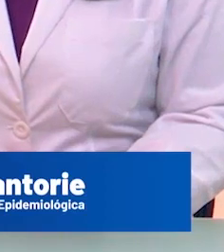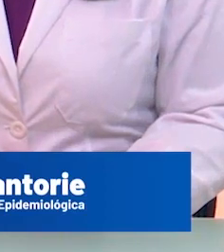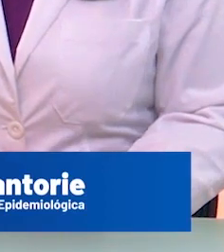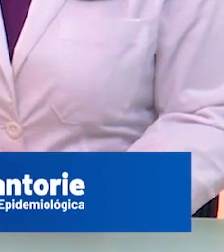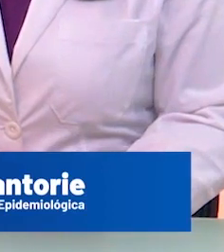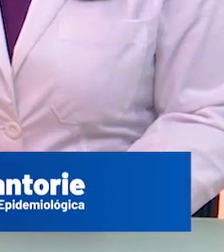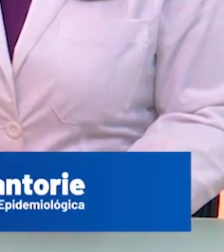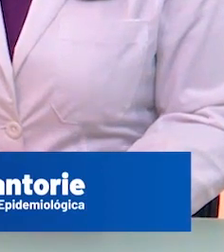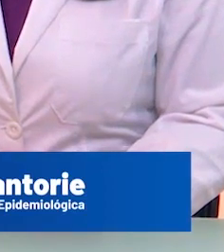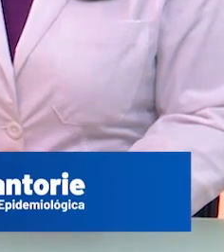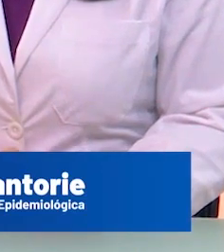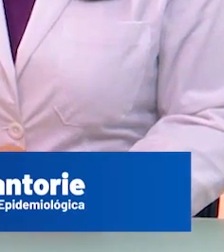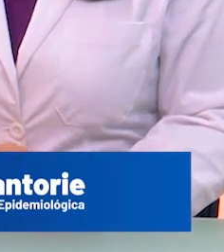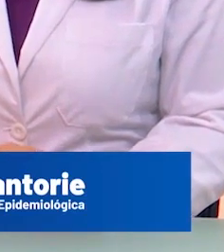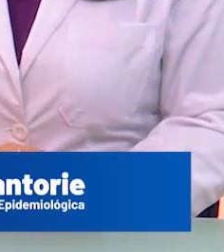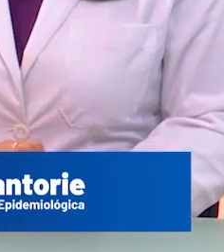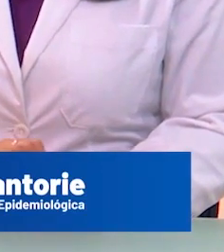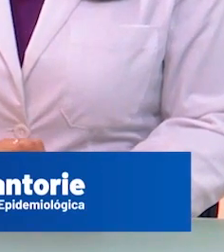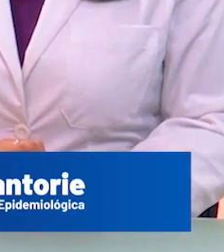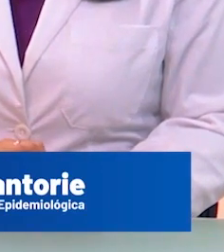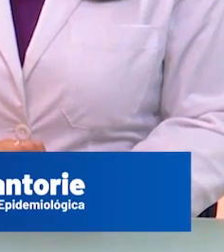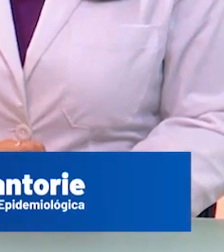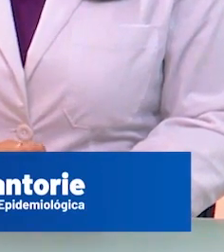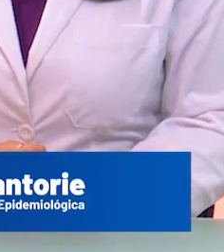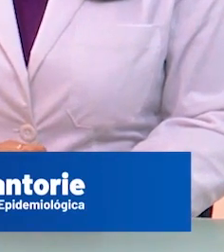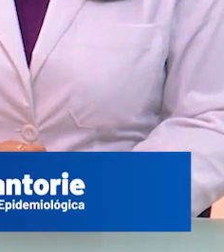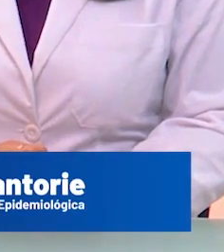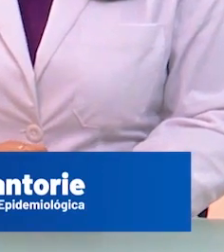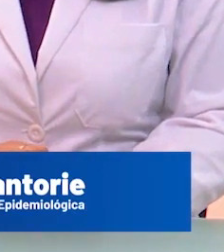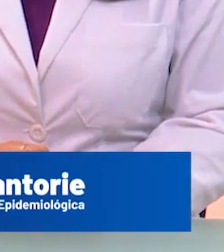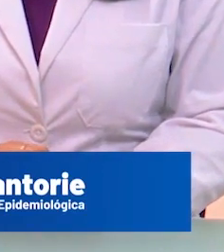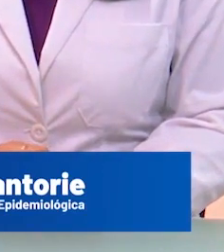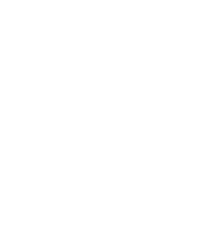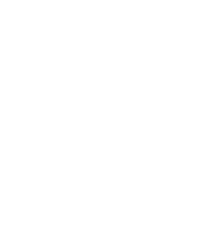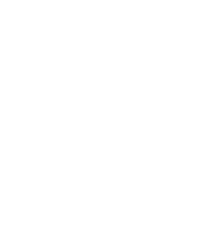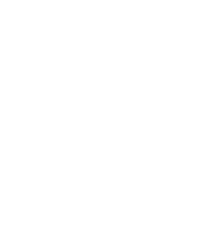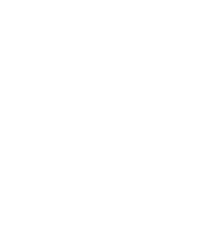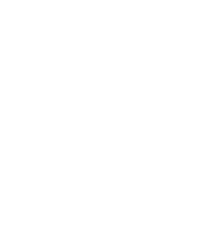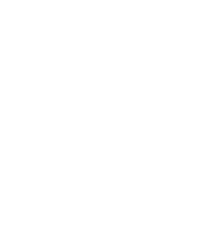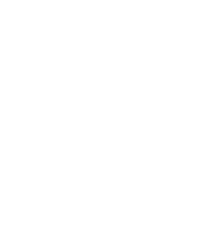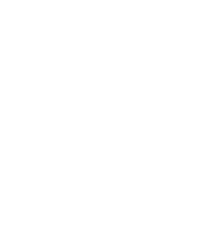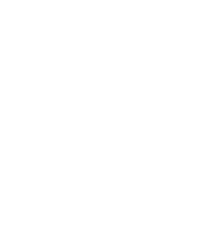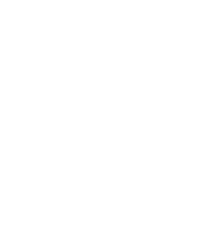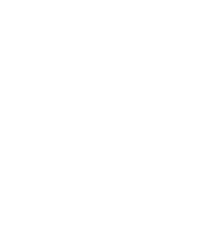actualizando esta información todos los días por este mismo medio. Gracias y buenas tardes.